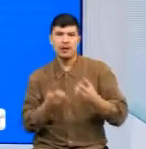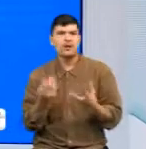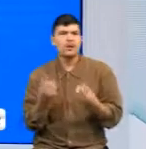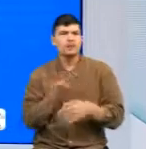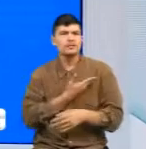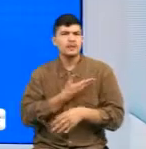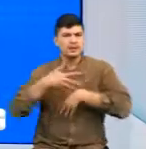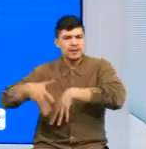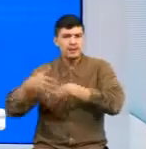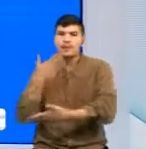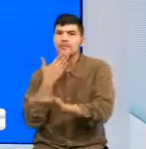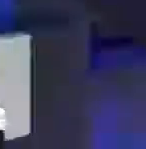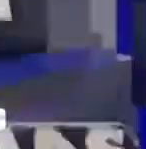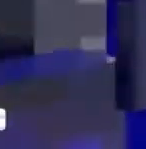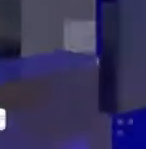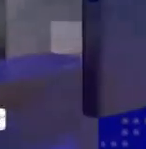Raúl Rolando Castro, muy buenas tardes.